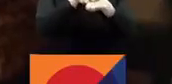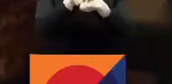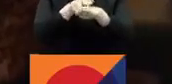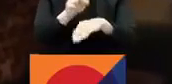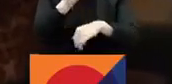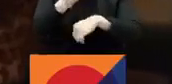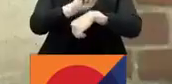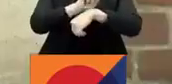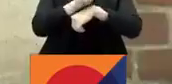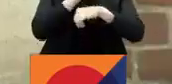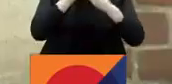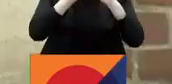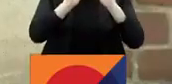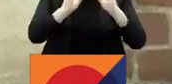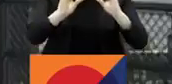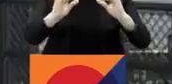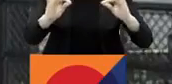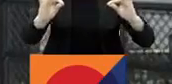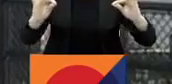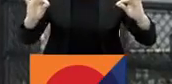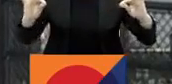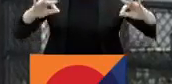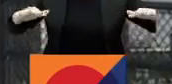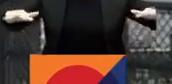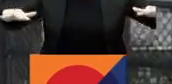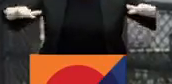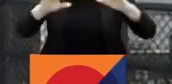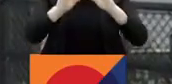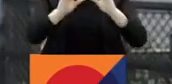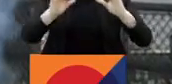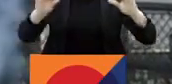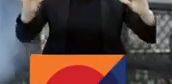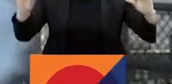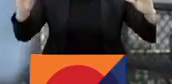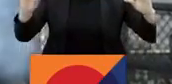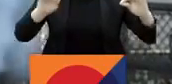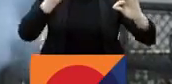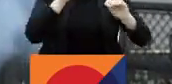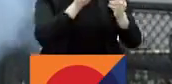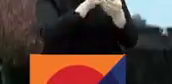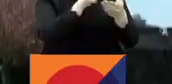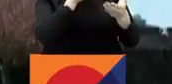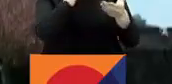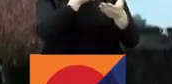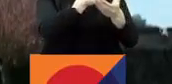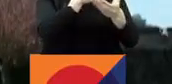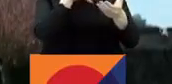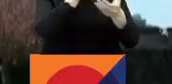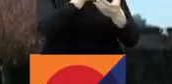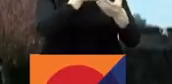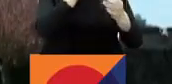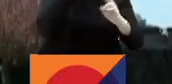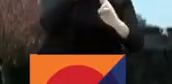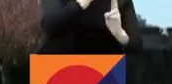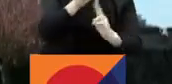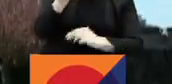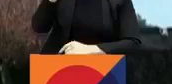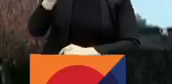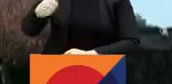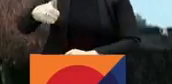que trascendió las paredes de St. George empataba con el retumbe de los cañonazos a quien fuera un militar respetado en vida.